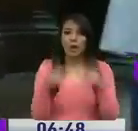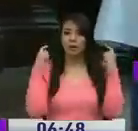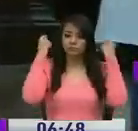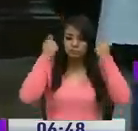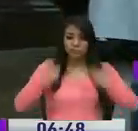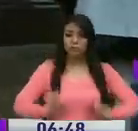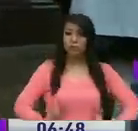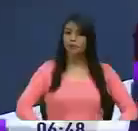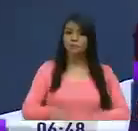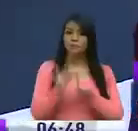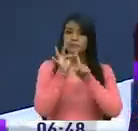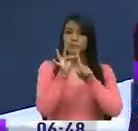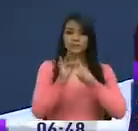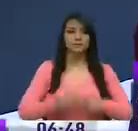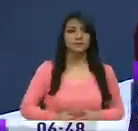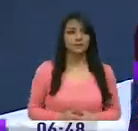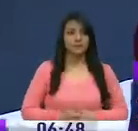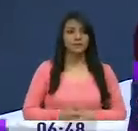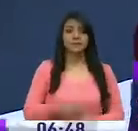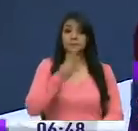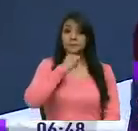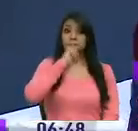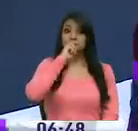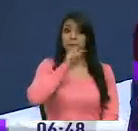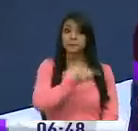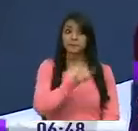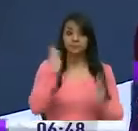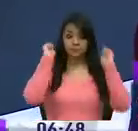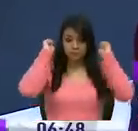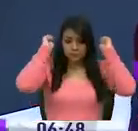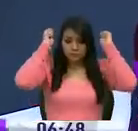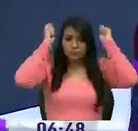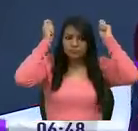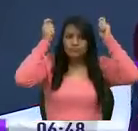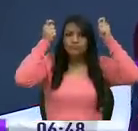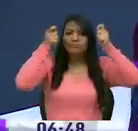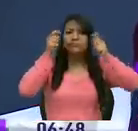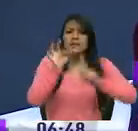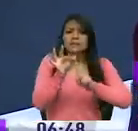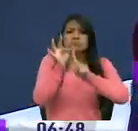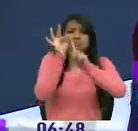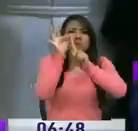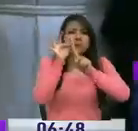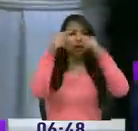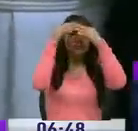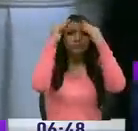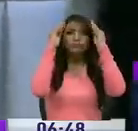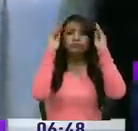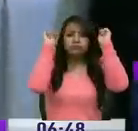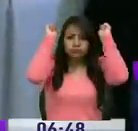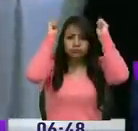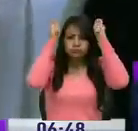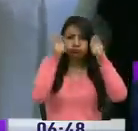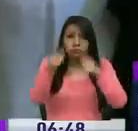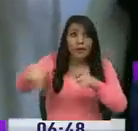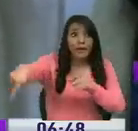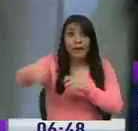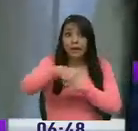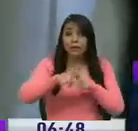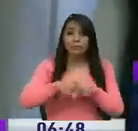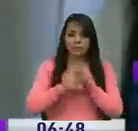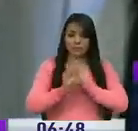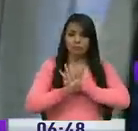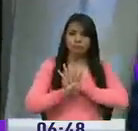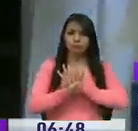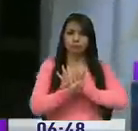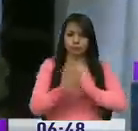fúnebres de su parte el arzobispo mantiene una capa Magna y bonete cubierto por una cogua los canónigos emprenden el recorrido vestidos